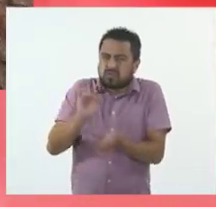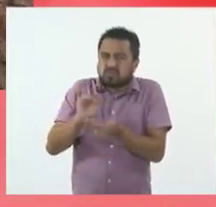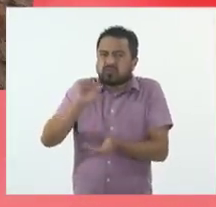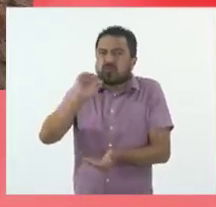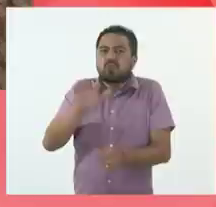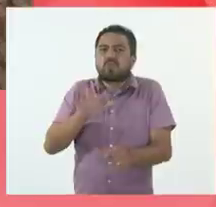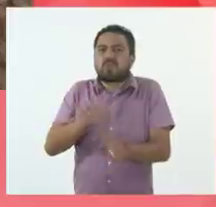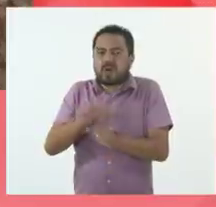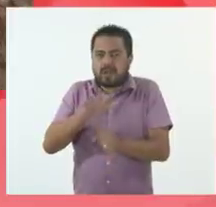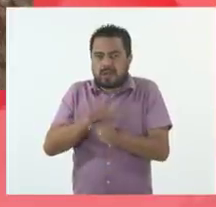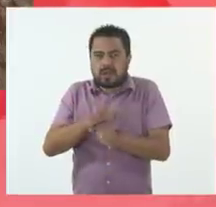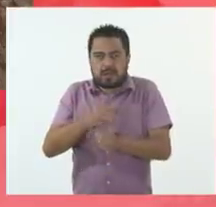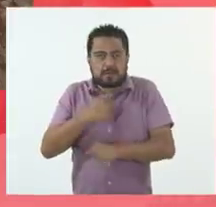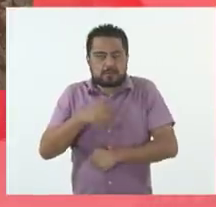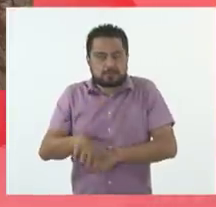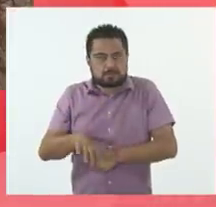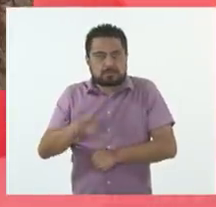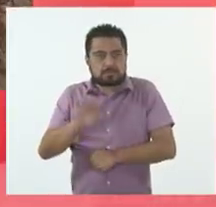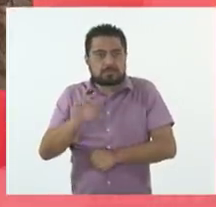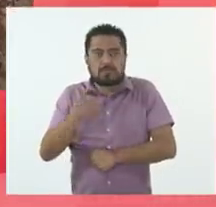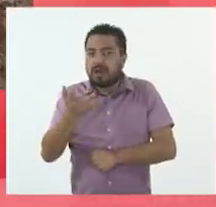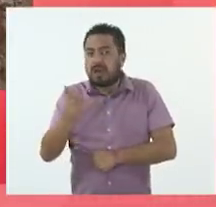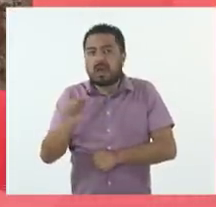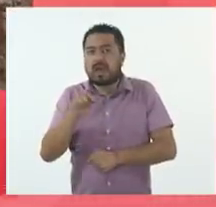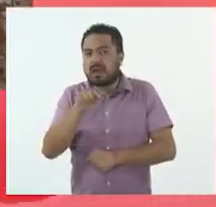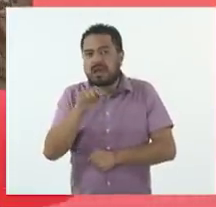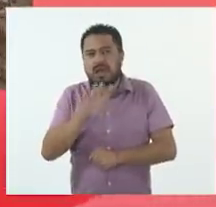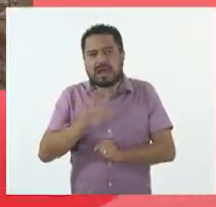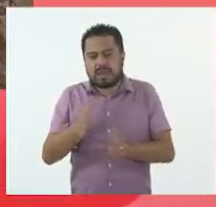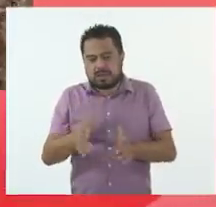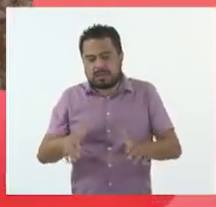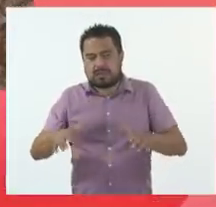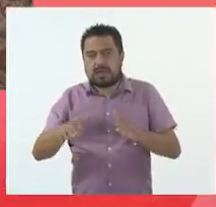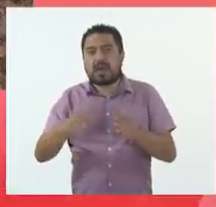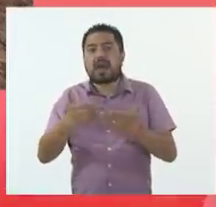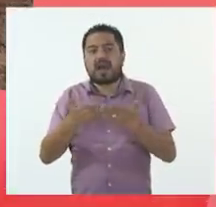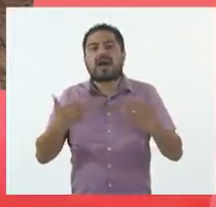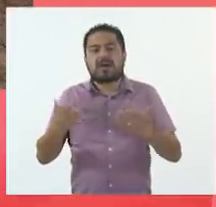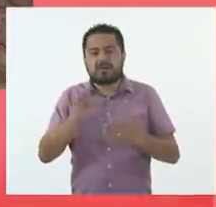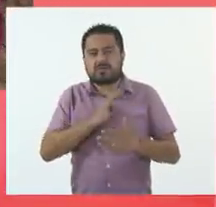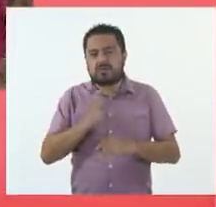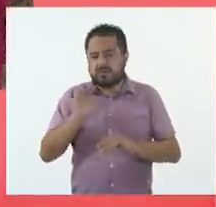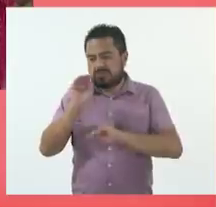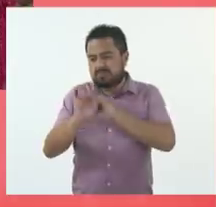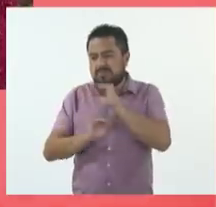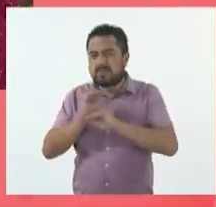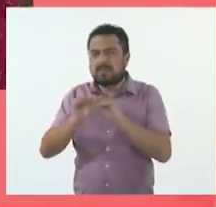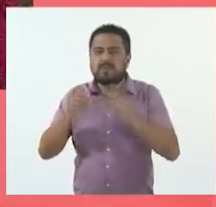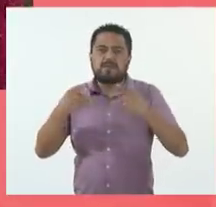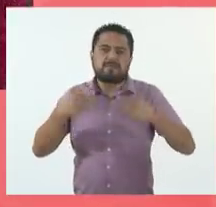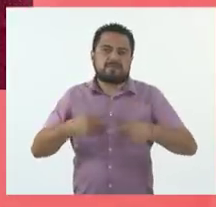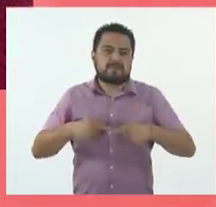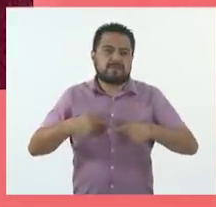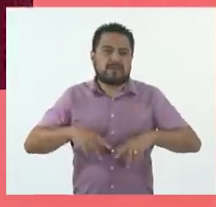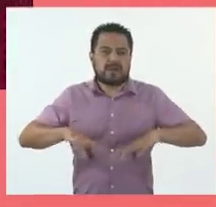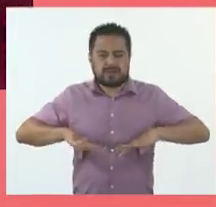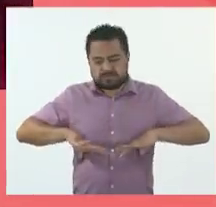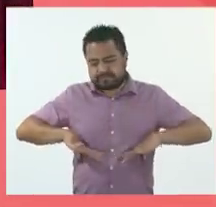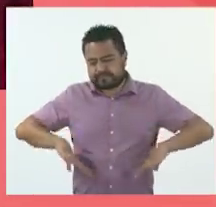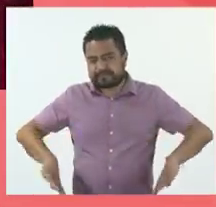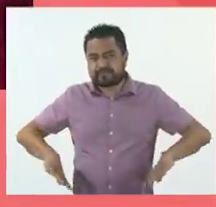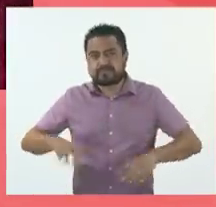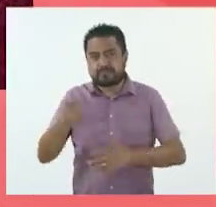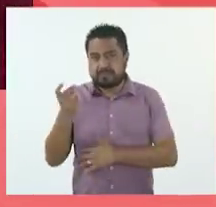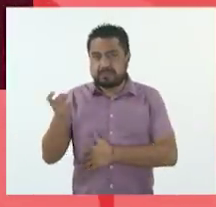grande. Mire, ya quedó el molde. Ahora le podemos poner su faldita, que es esta.